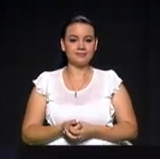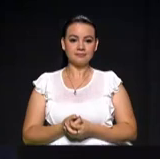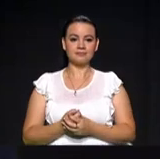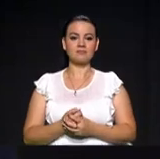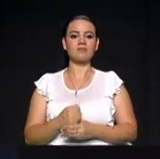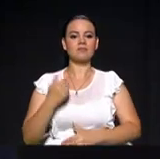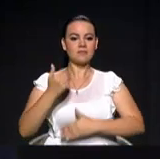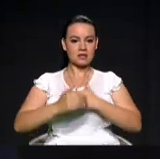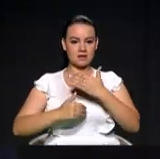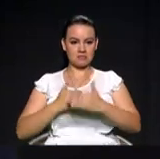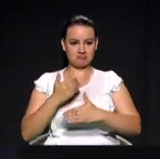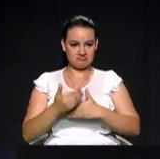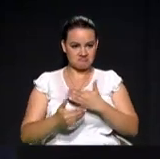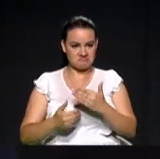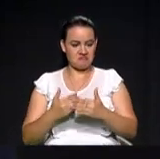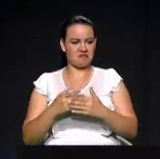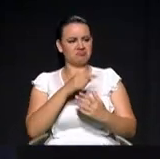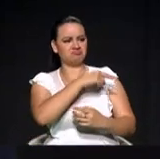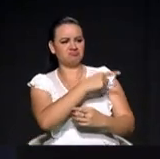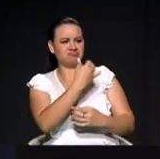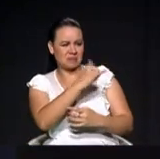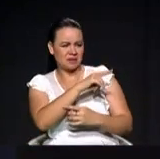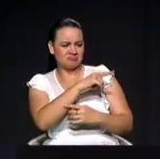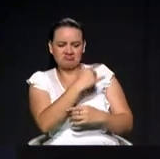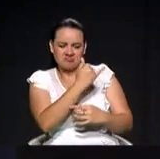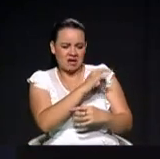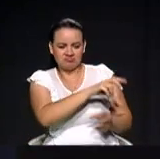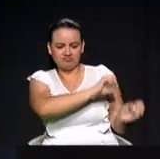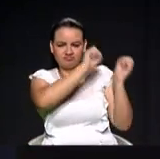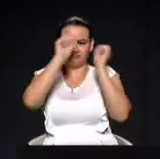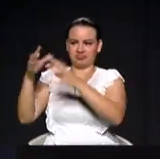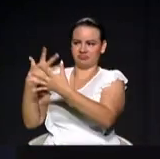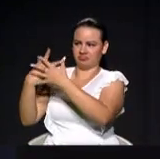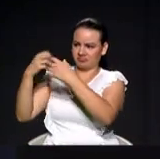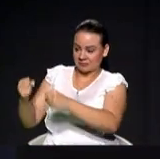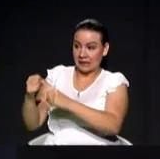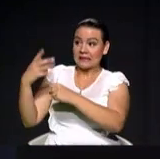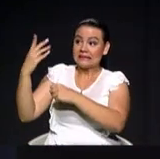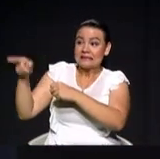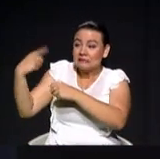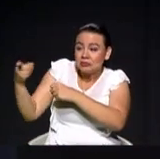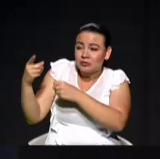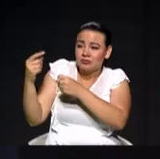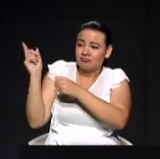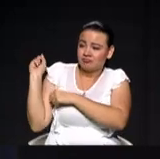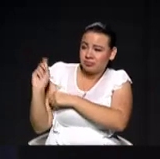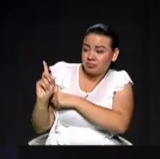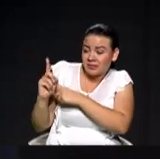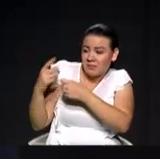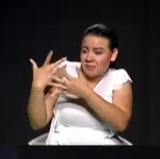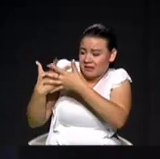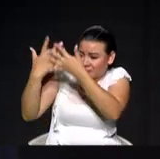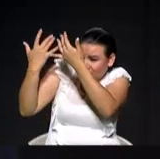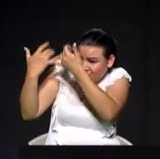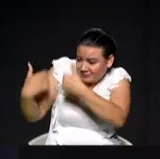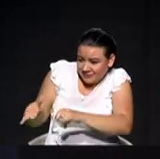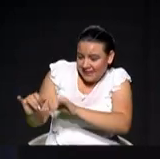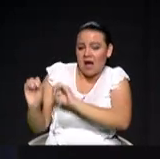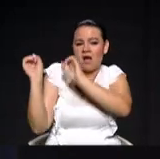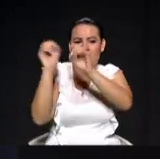a hacer con los post penados con los desmovilizados en conflicto y con la delincuencia